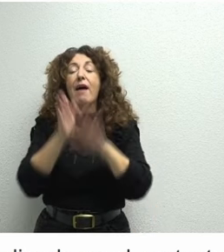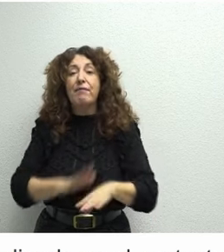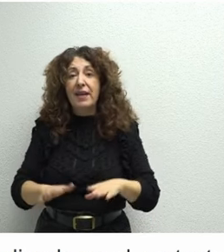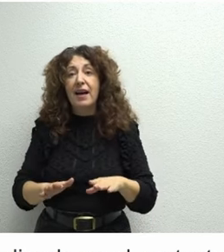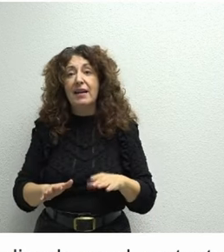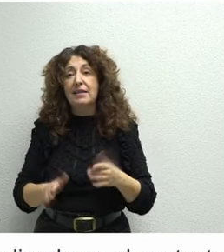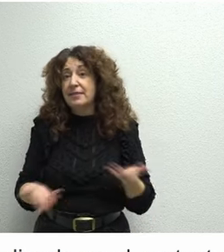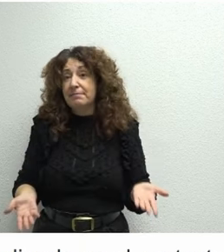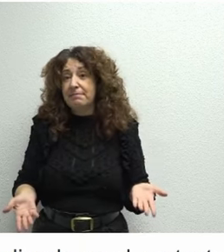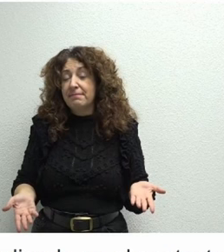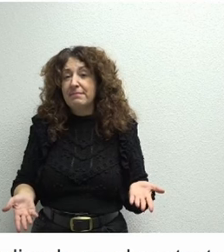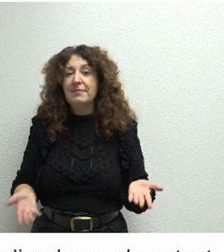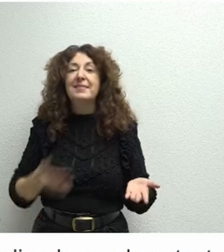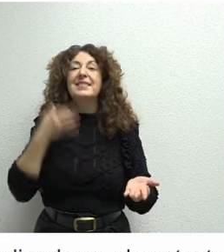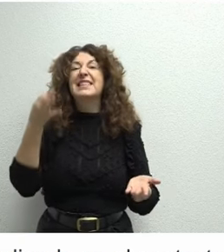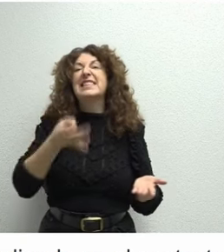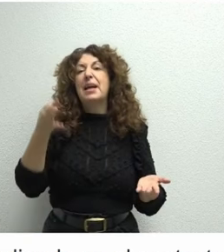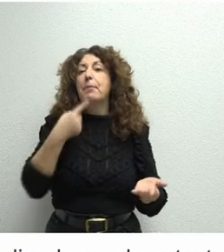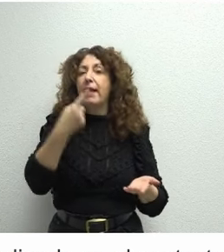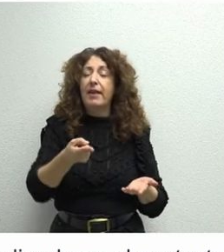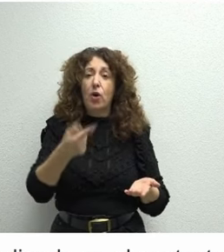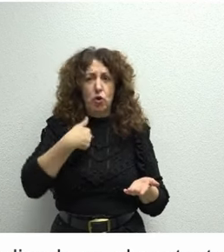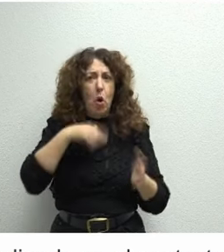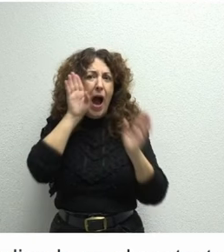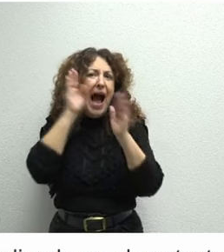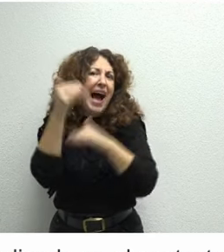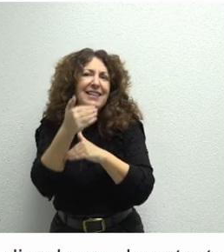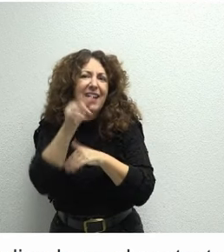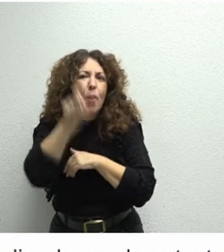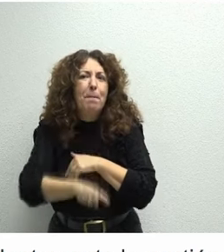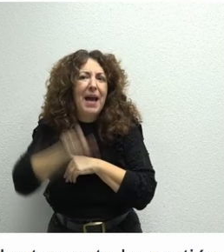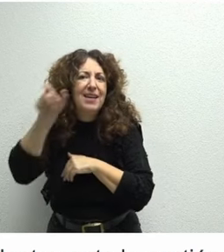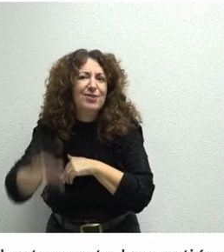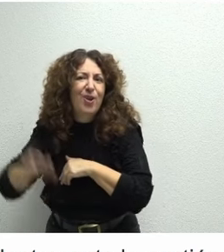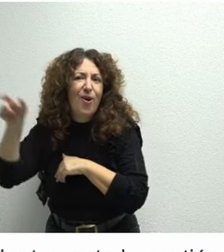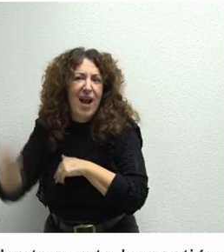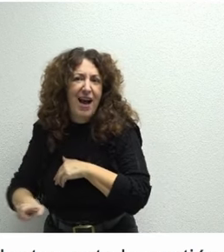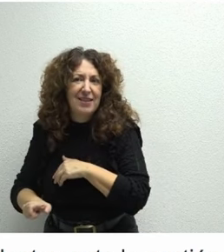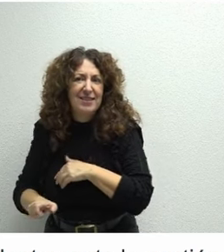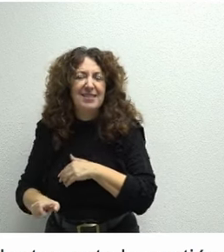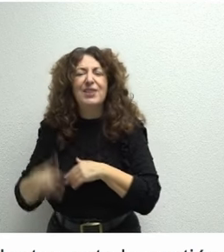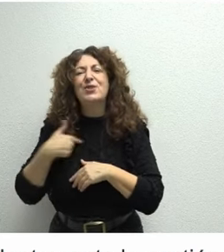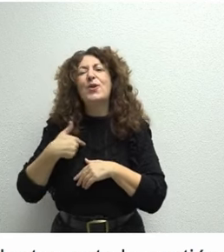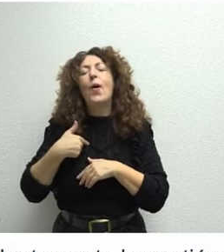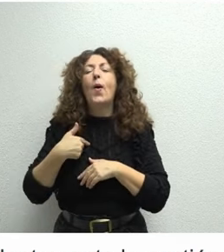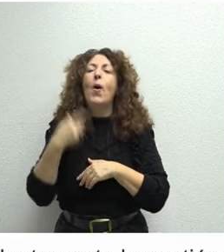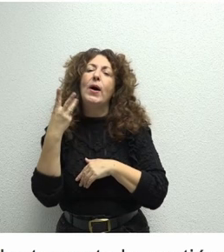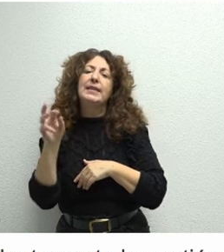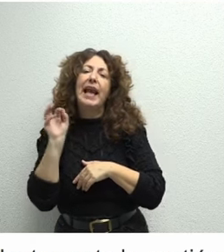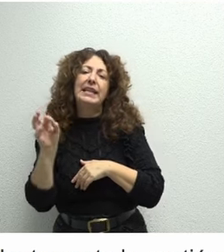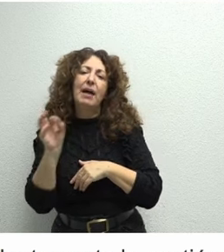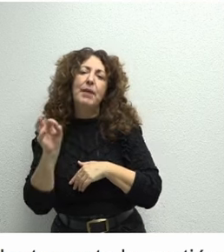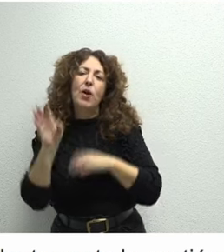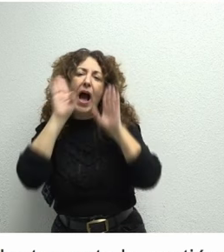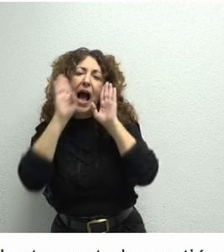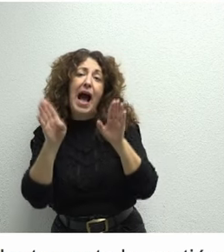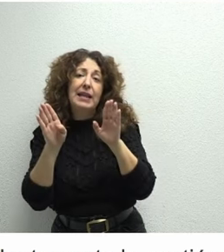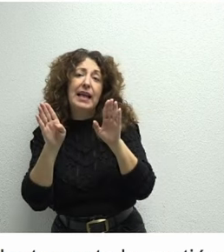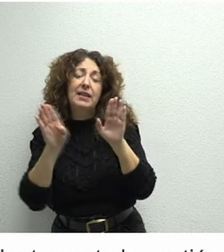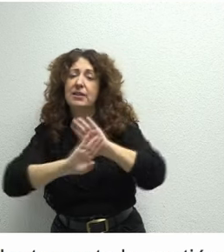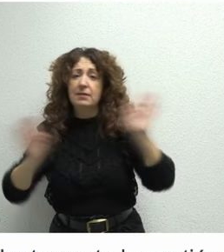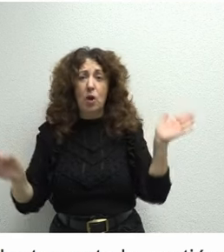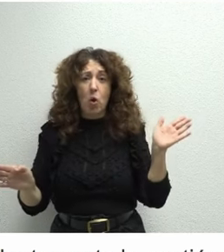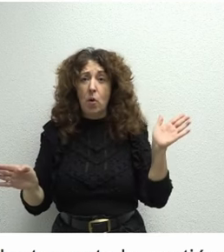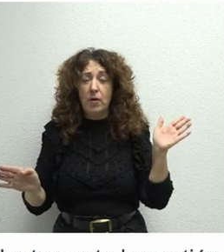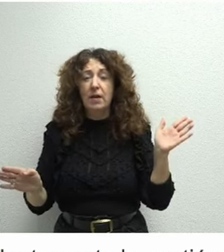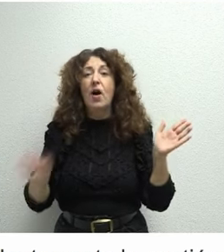reales o sea siempre bueno Yo siempre digo Oye Yo atiendo a personas no no atiendo 30 minutos Eh bueno lo que toque no sino